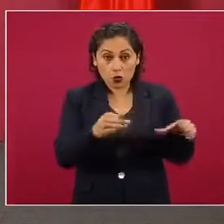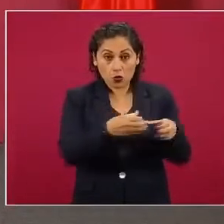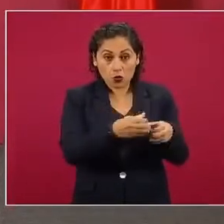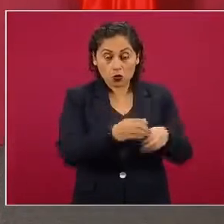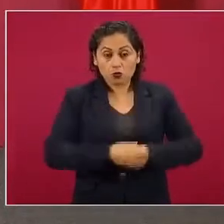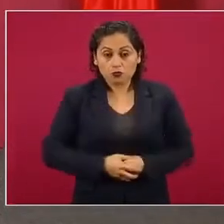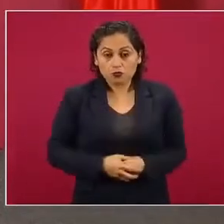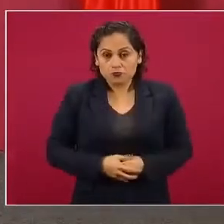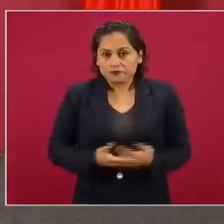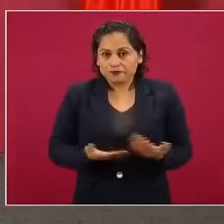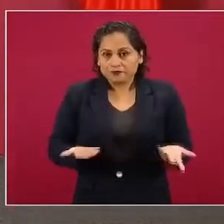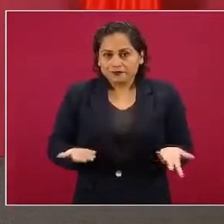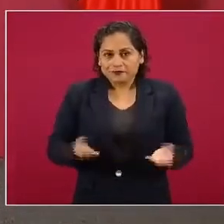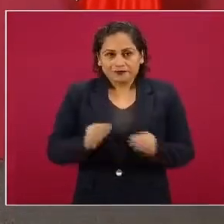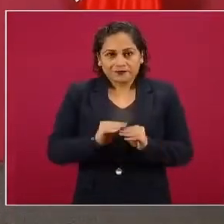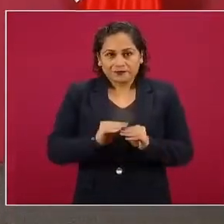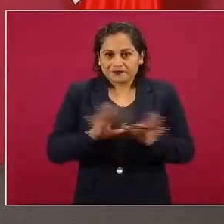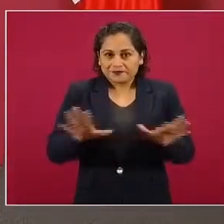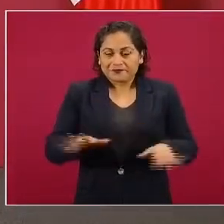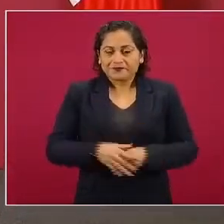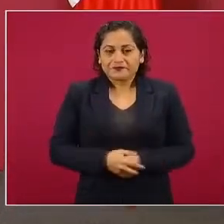pues se llenó